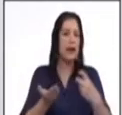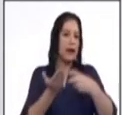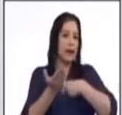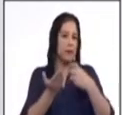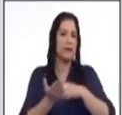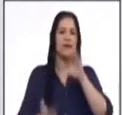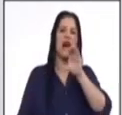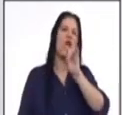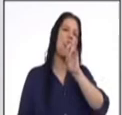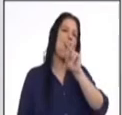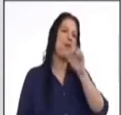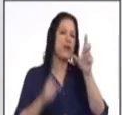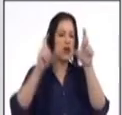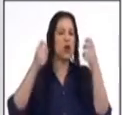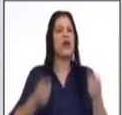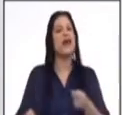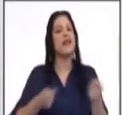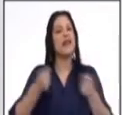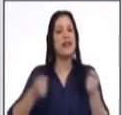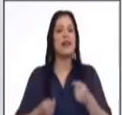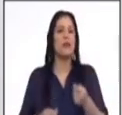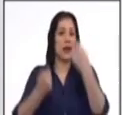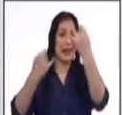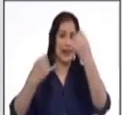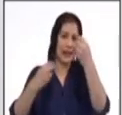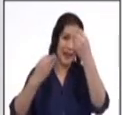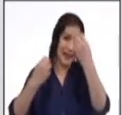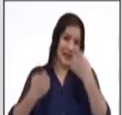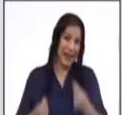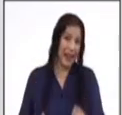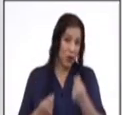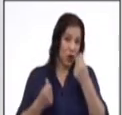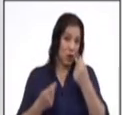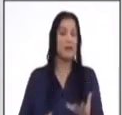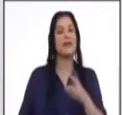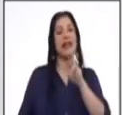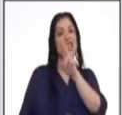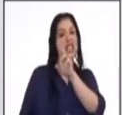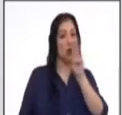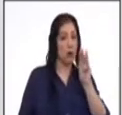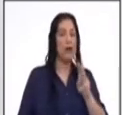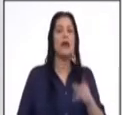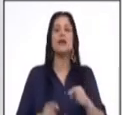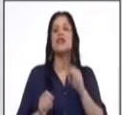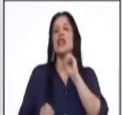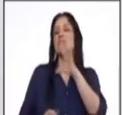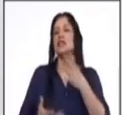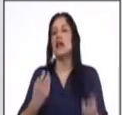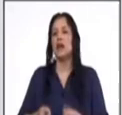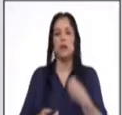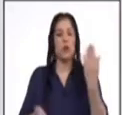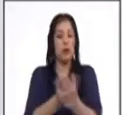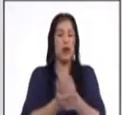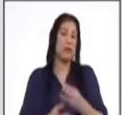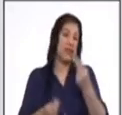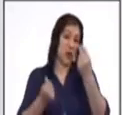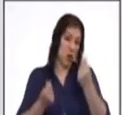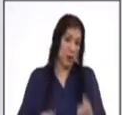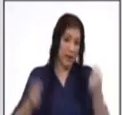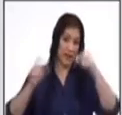Cuánto, dirigida por el economista Richard Webb, se señalaba que como efecto de la crisis